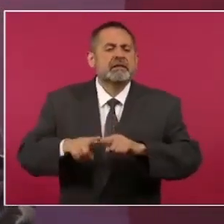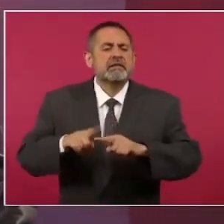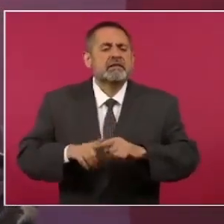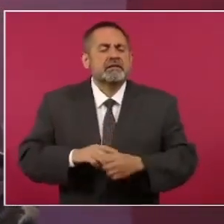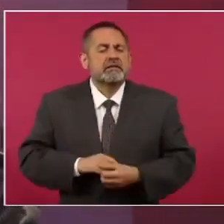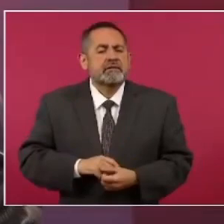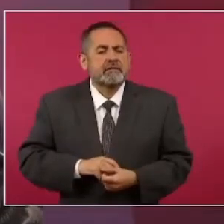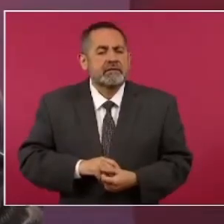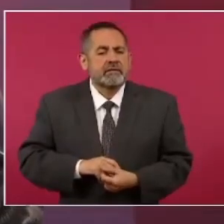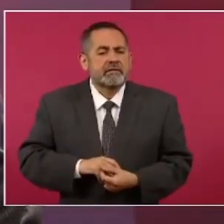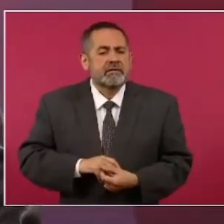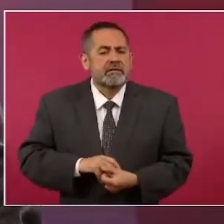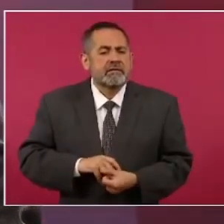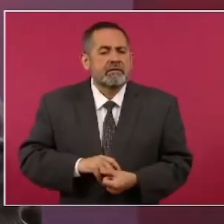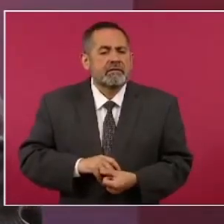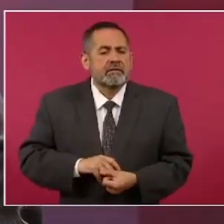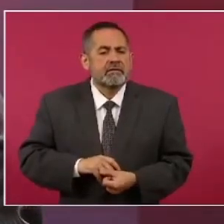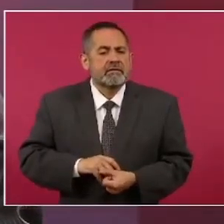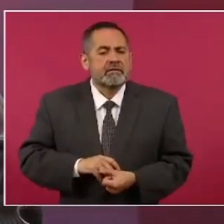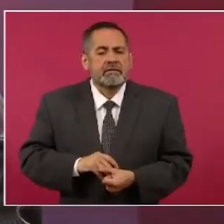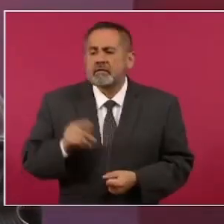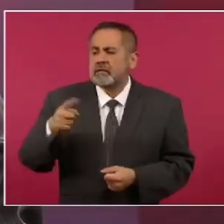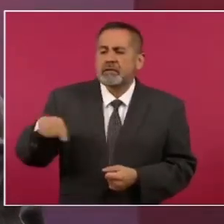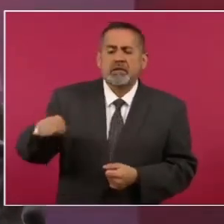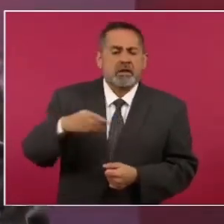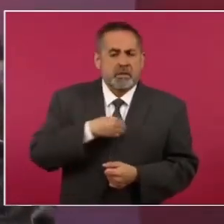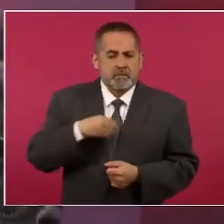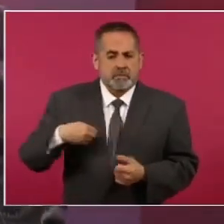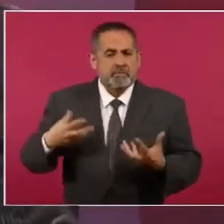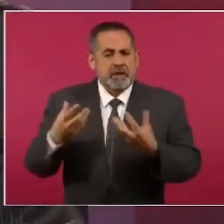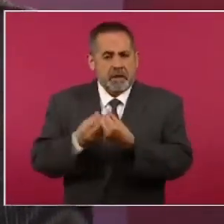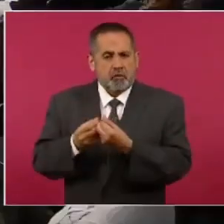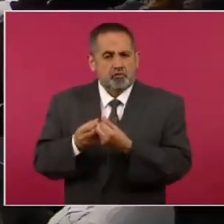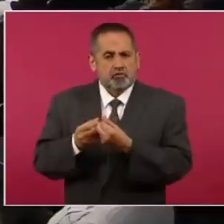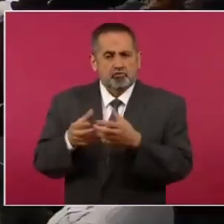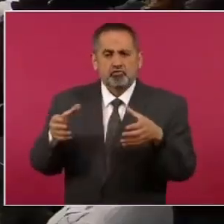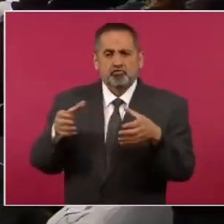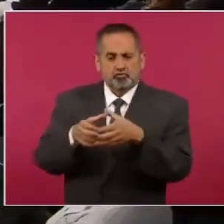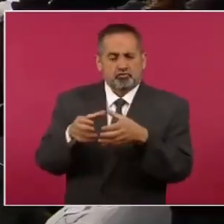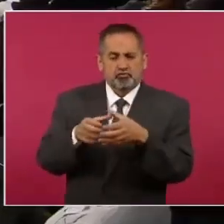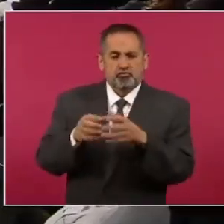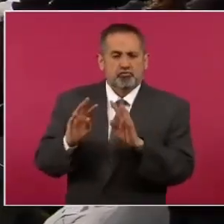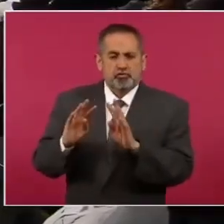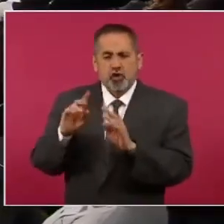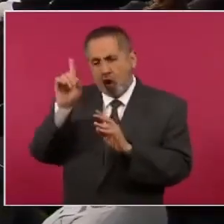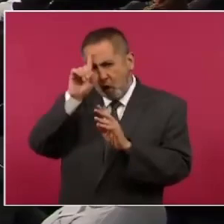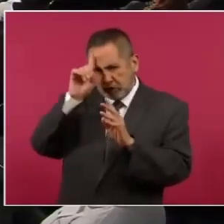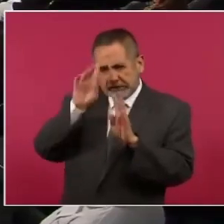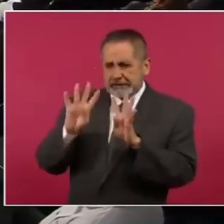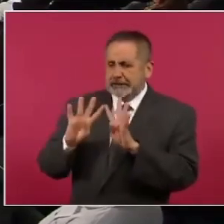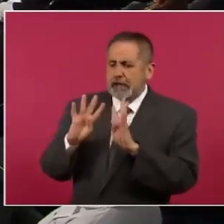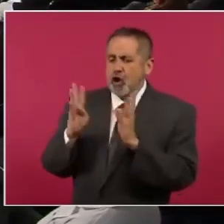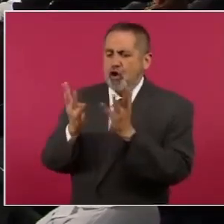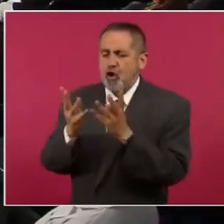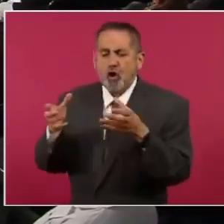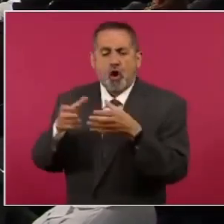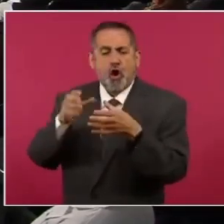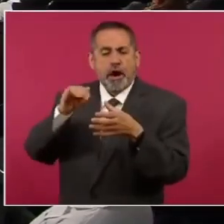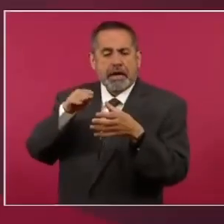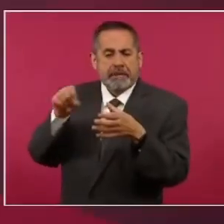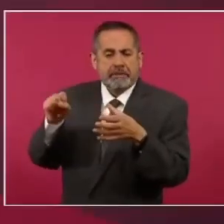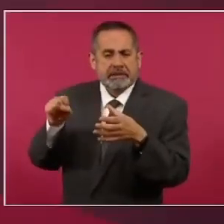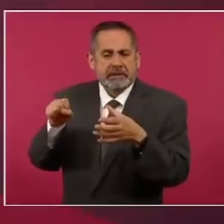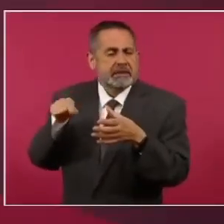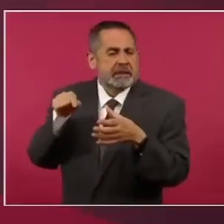a los integrantes del Consejo del IMSS, porque